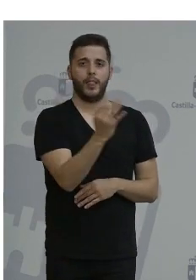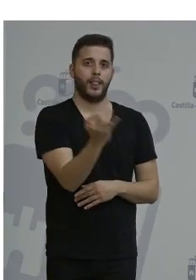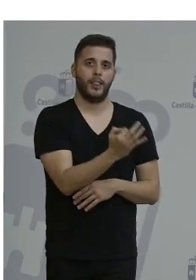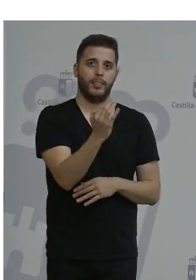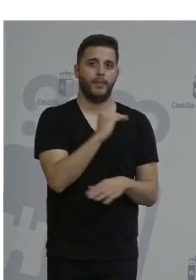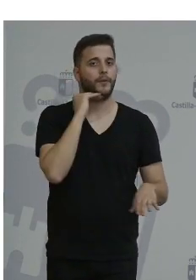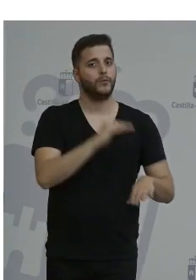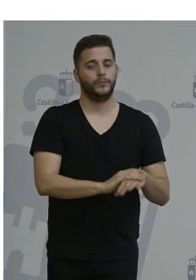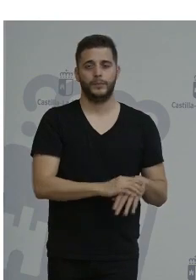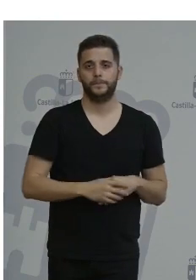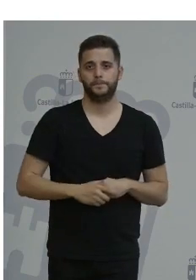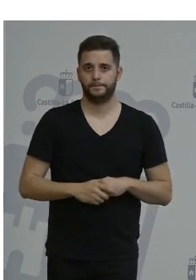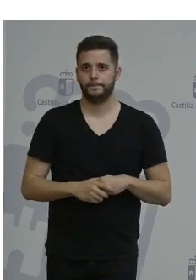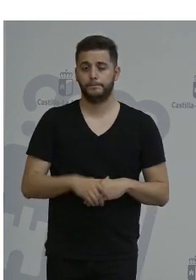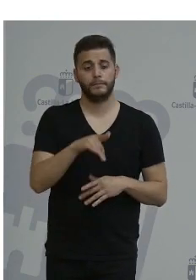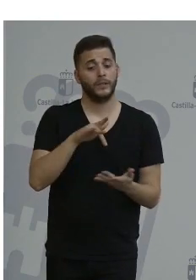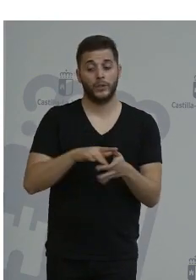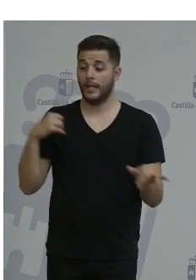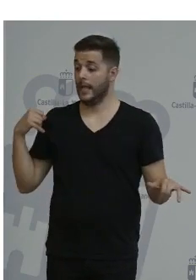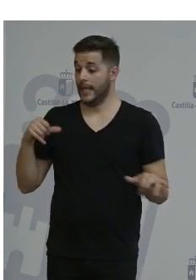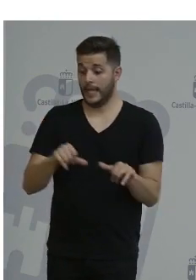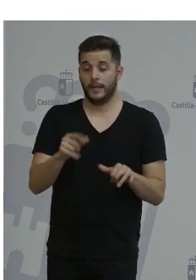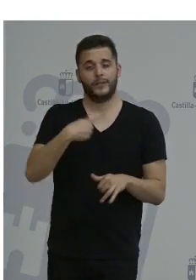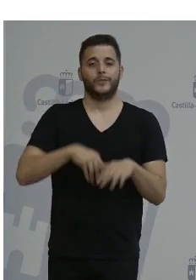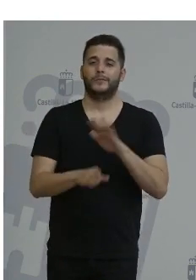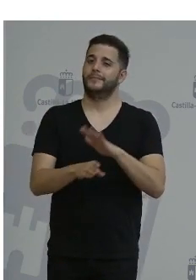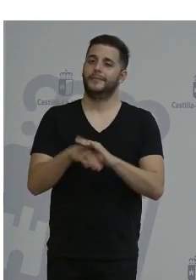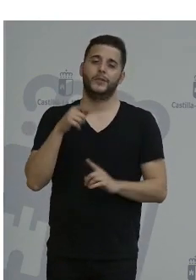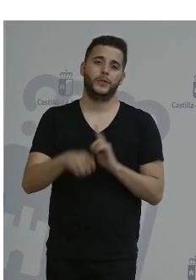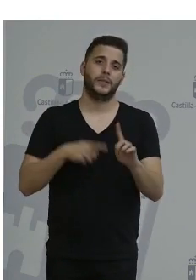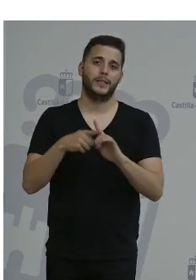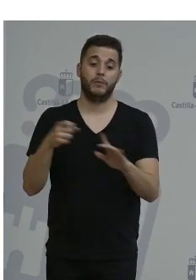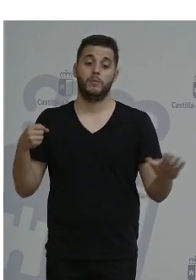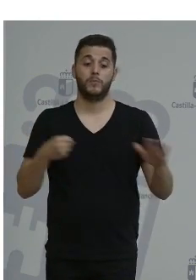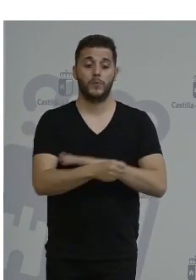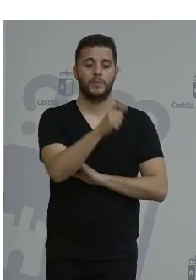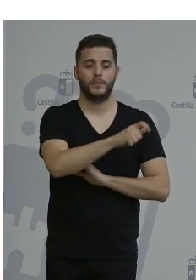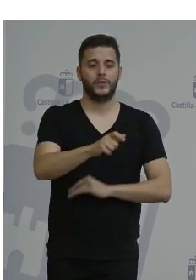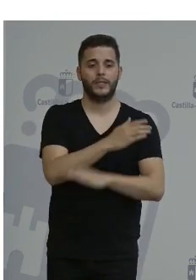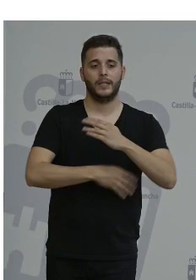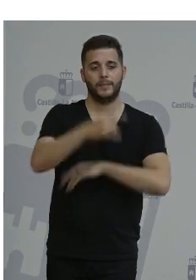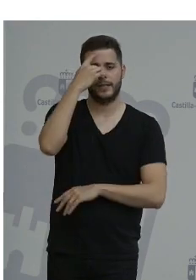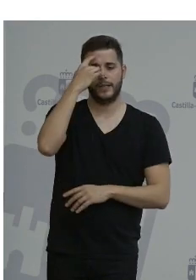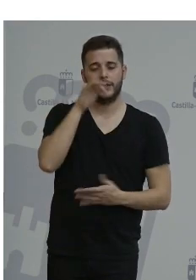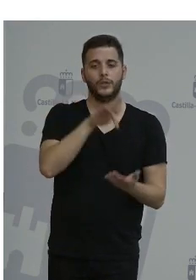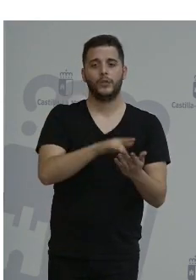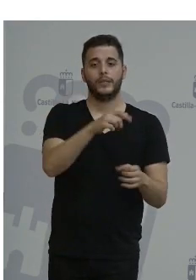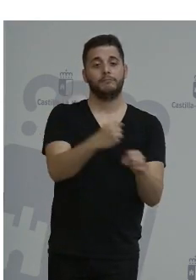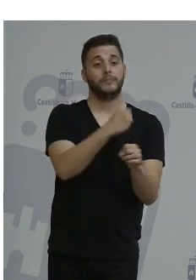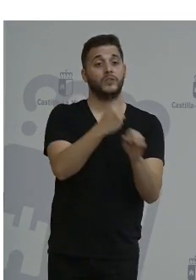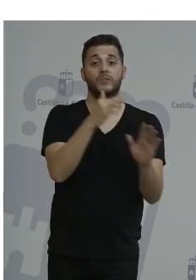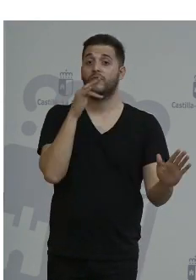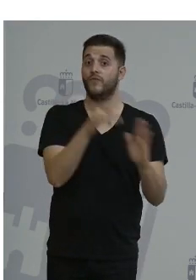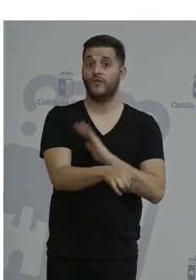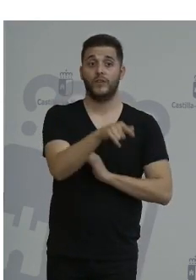que hemos realizado y seguimos realizando en cuanto a la incorporación de las personas con discapacidad intelectual como personal fijo de la Junta de